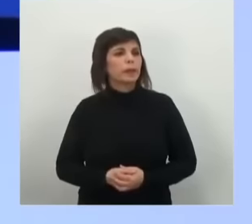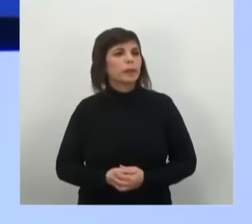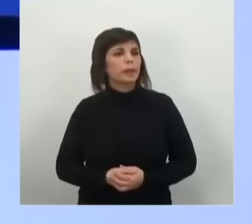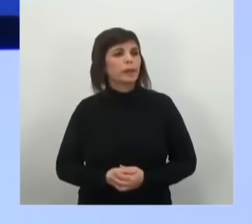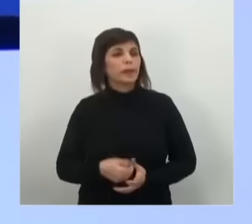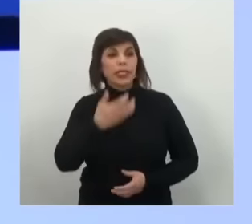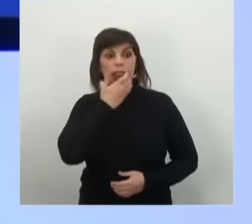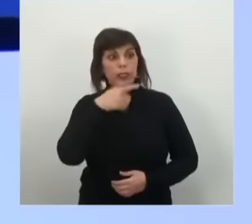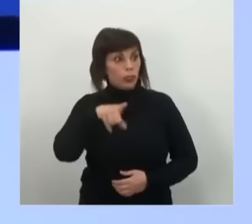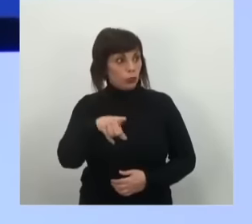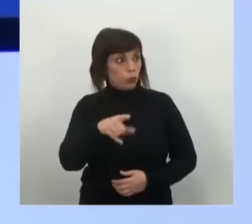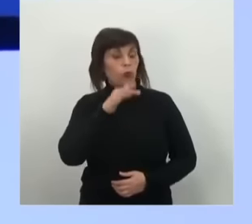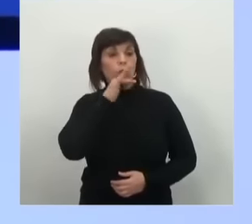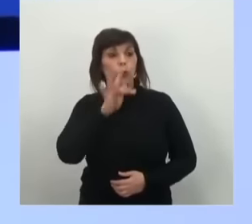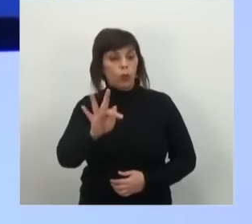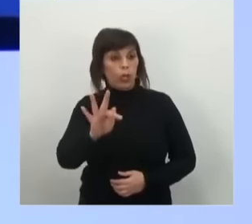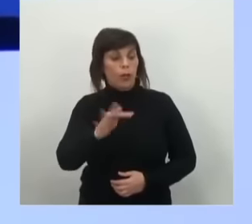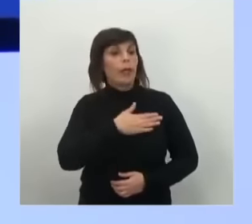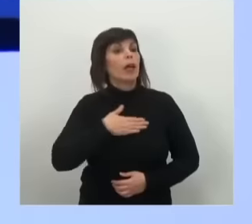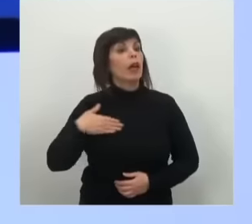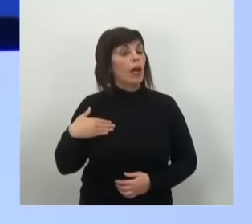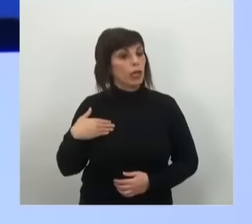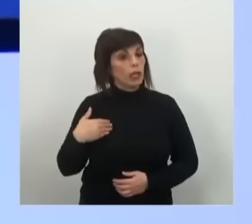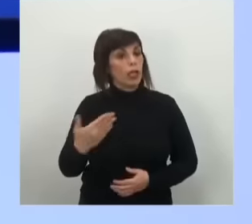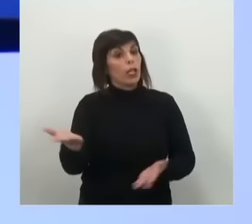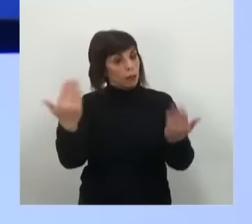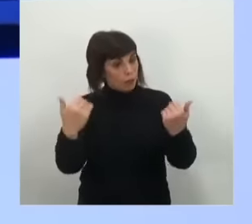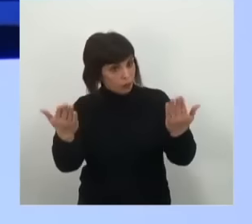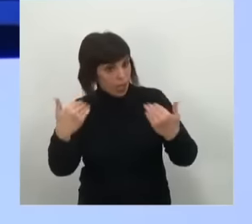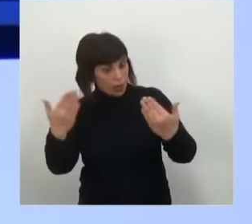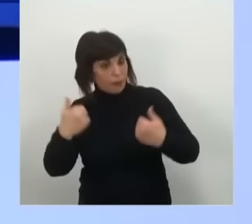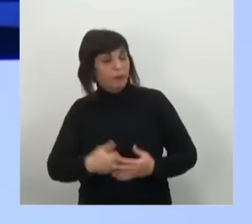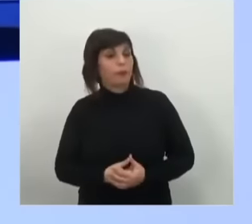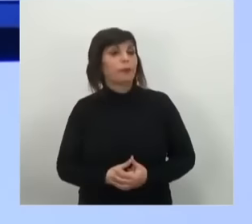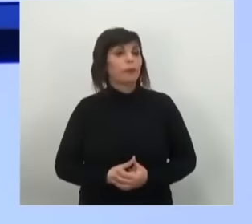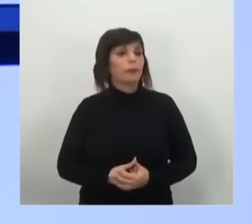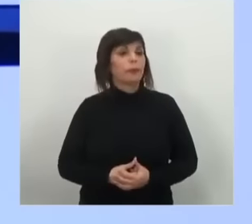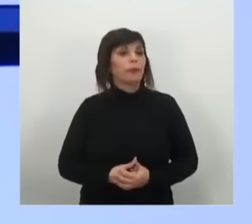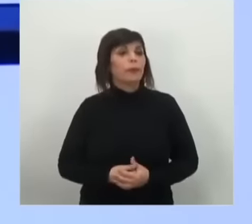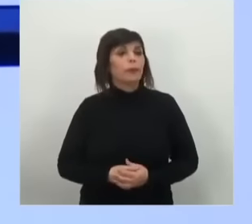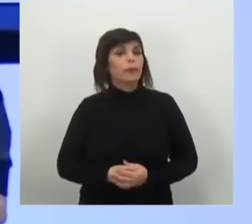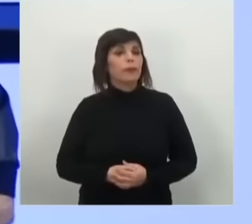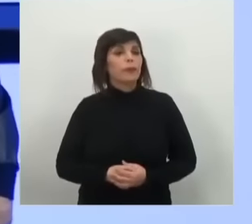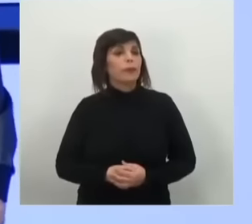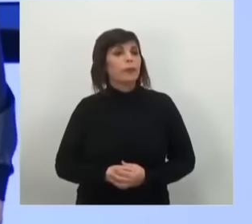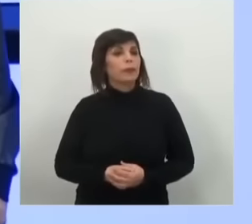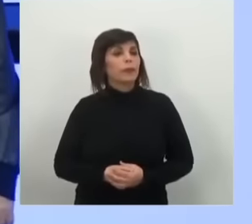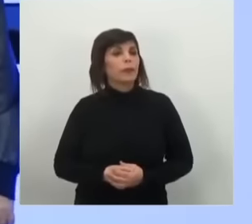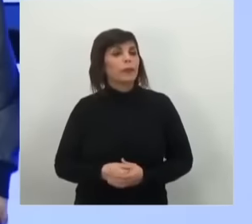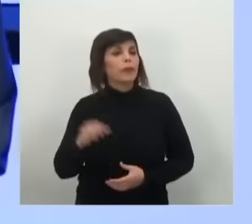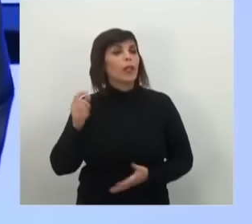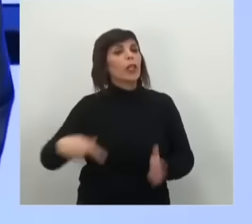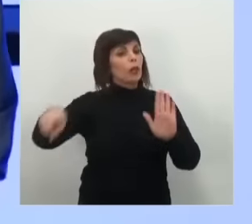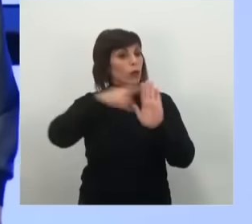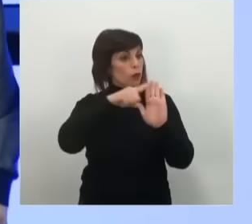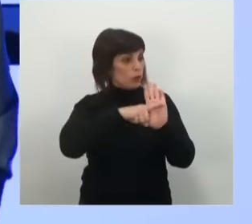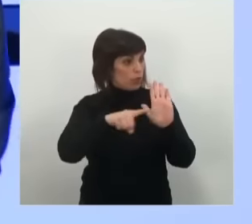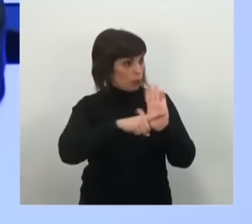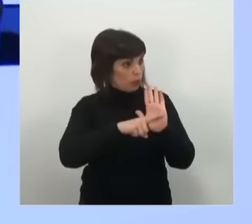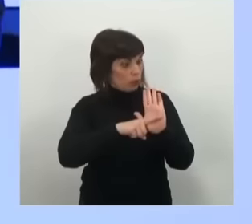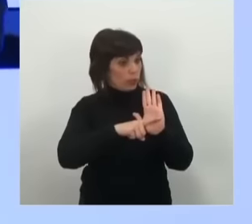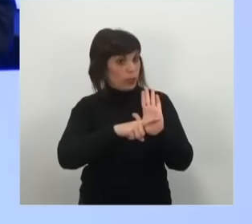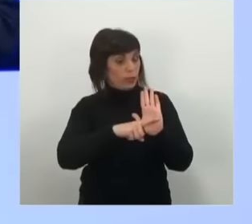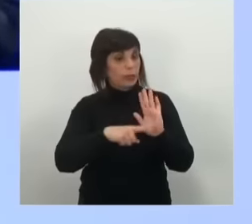Si tú todavía quieres venir con nosotros es Israel Allí está Paty allí na cabina y os apuntáis por favor